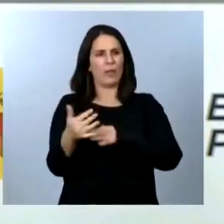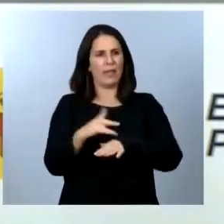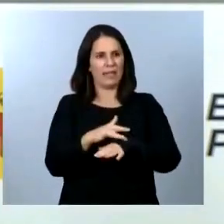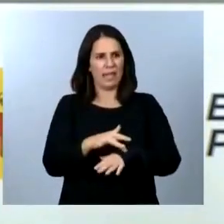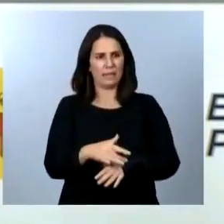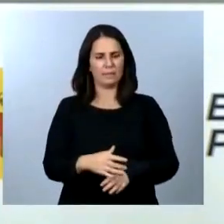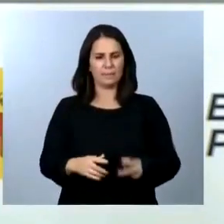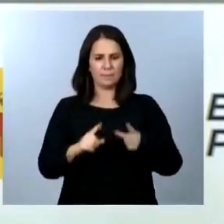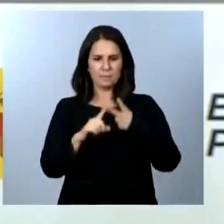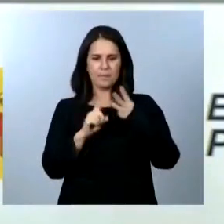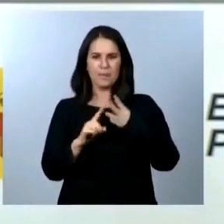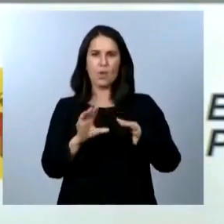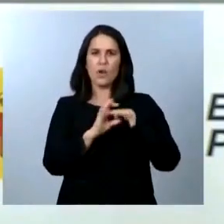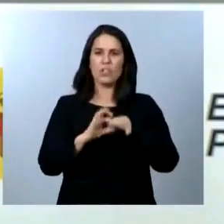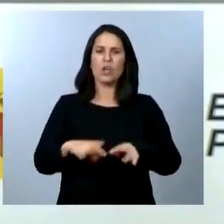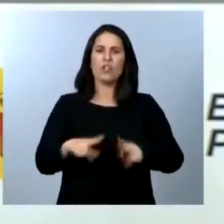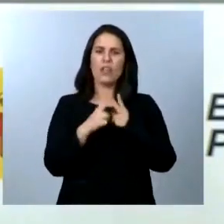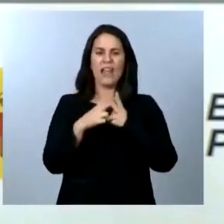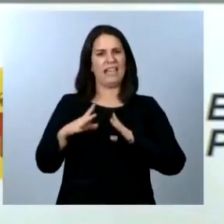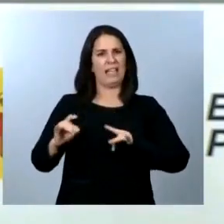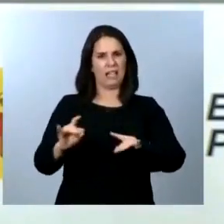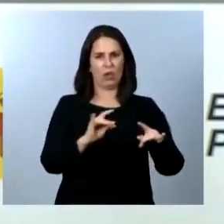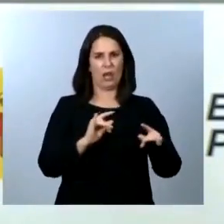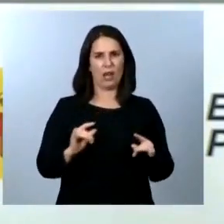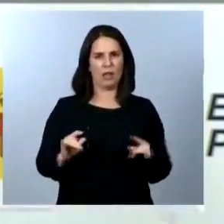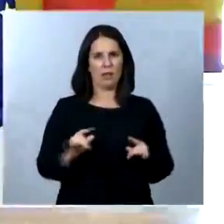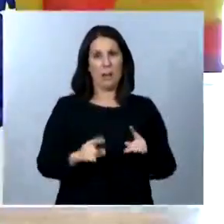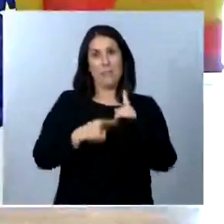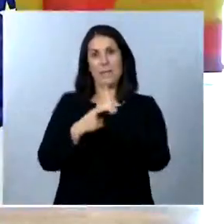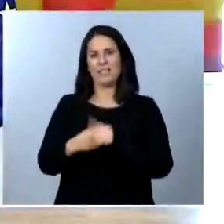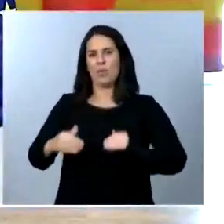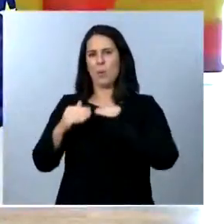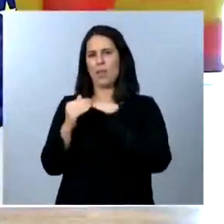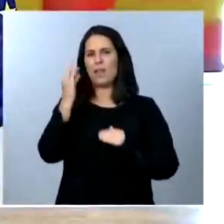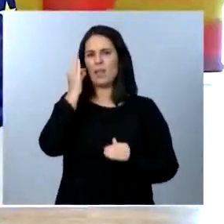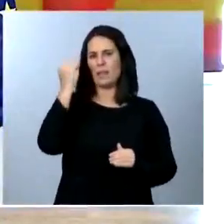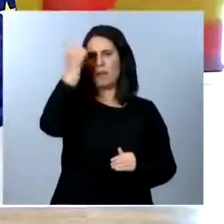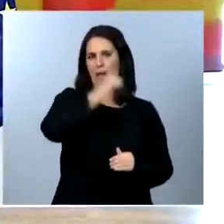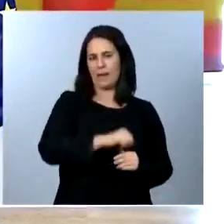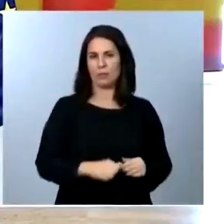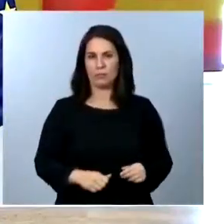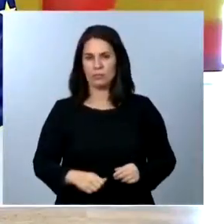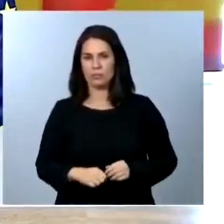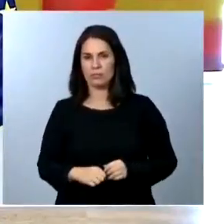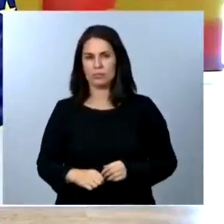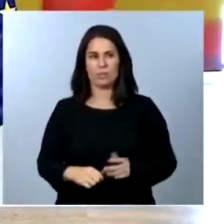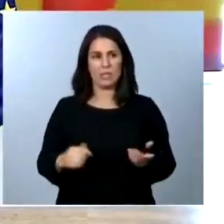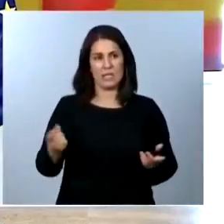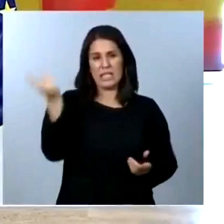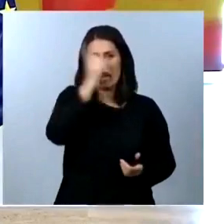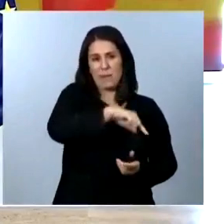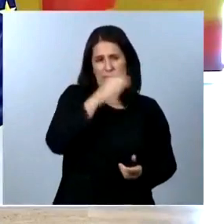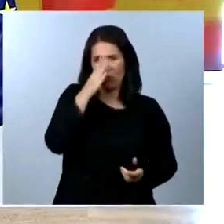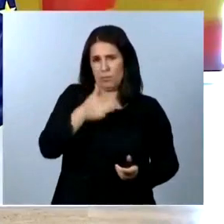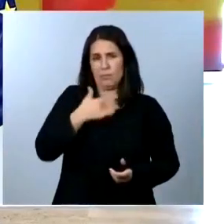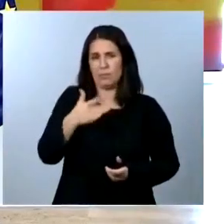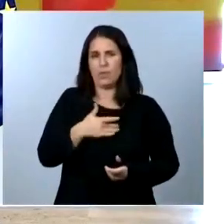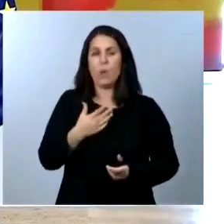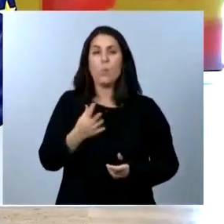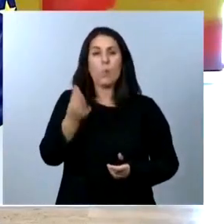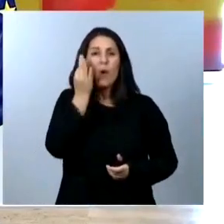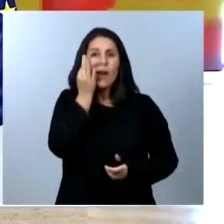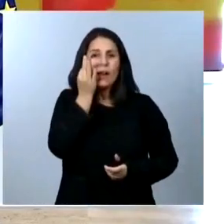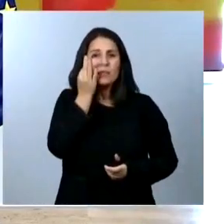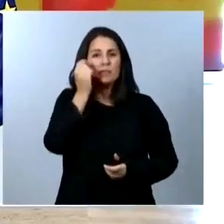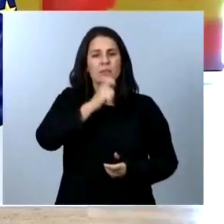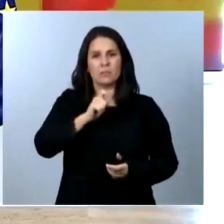social y territorial, además de la igualdad de género. Sabemos que, por desgracia, las mujeres vuelven a ser las principales